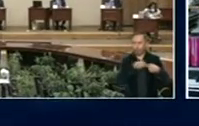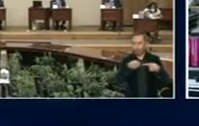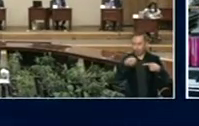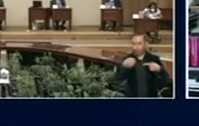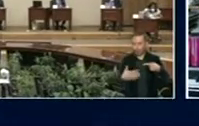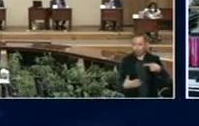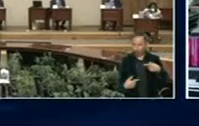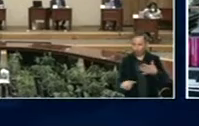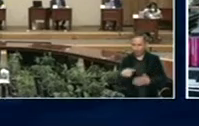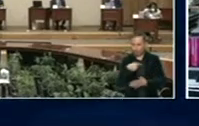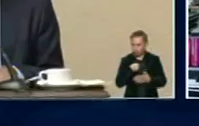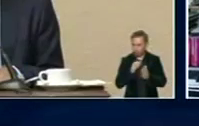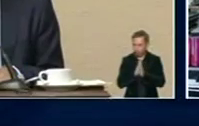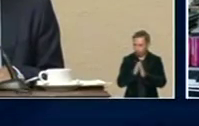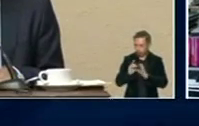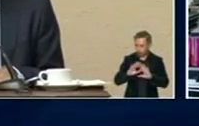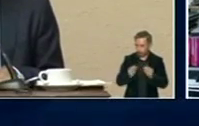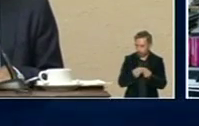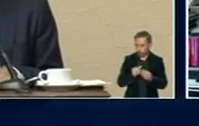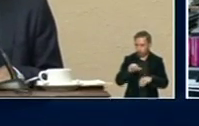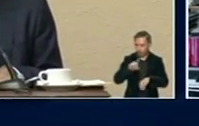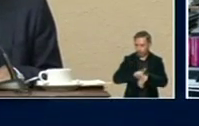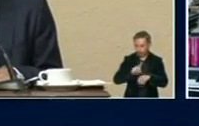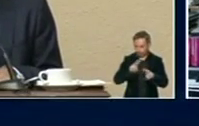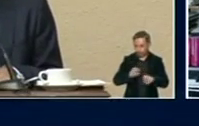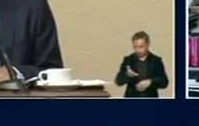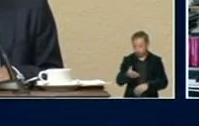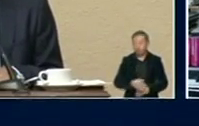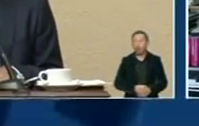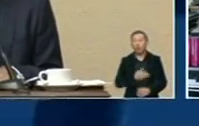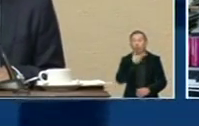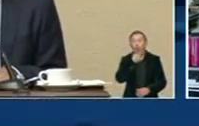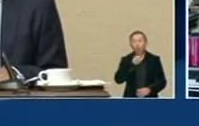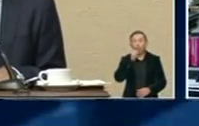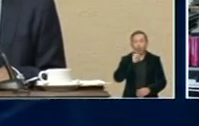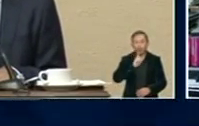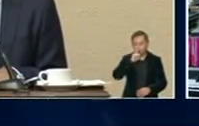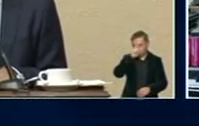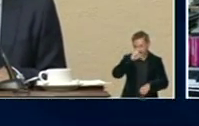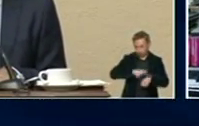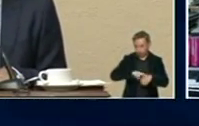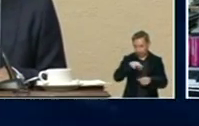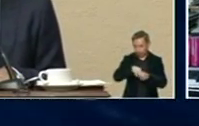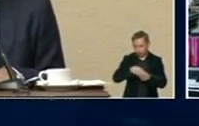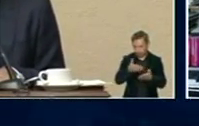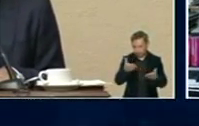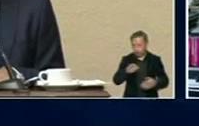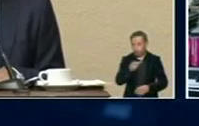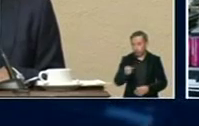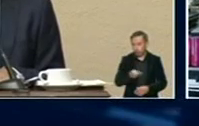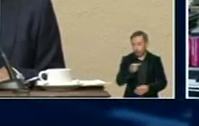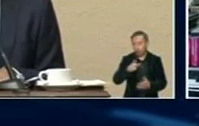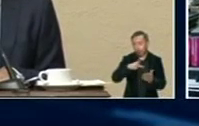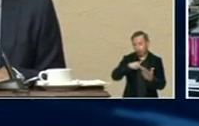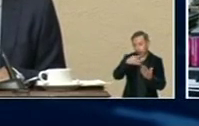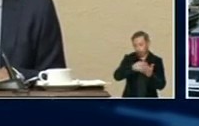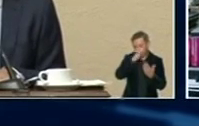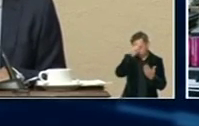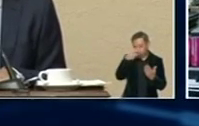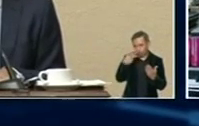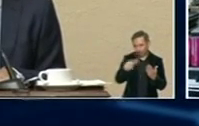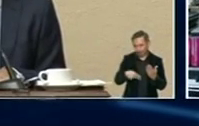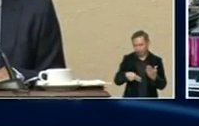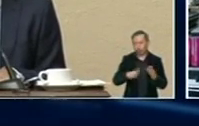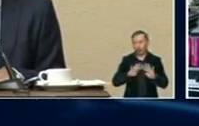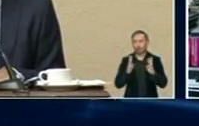con claridad quiénes van a ser los ganadores, para que no haya duda alguna y solamente la participación lo va a lograr. Así